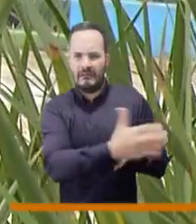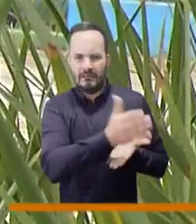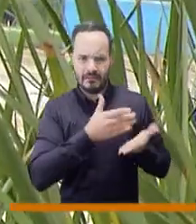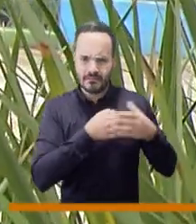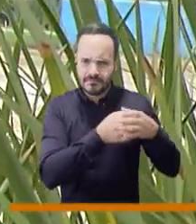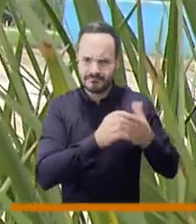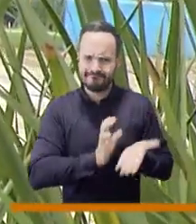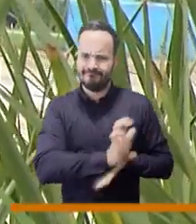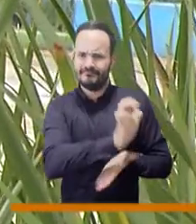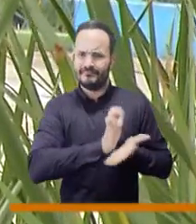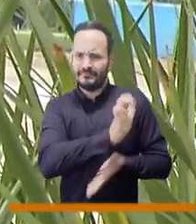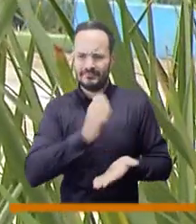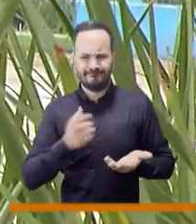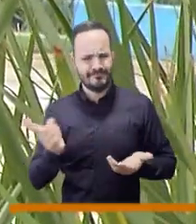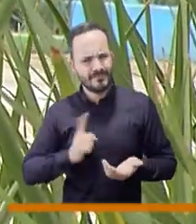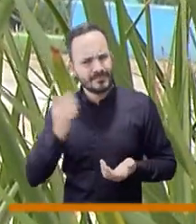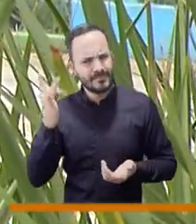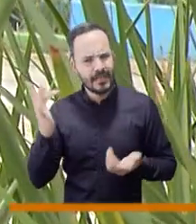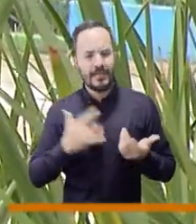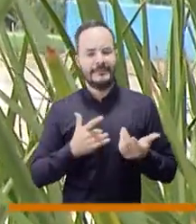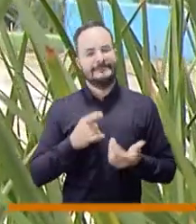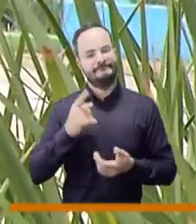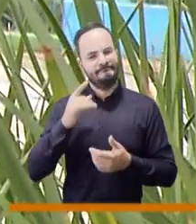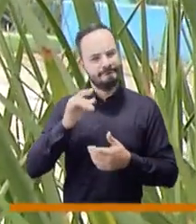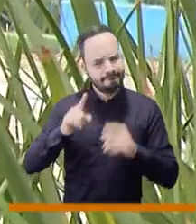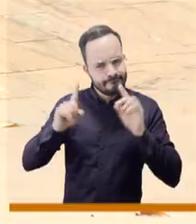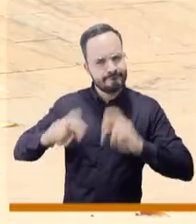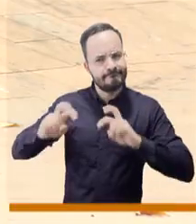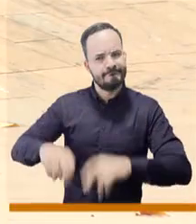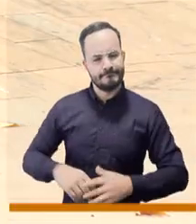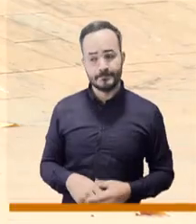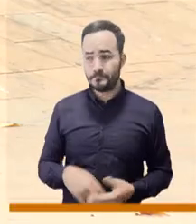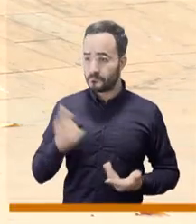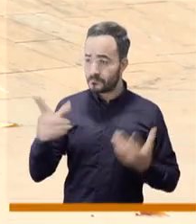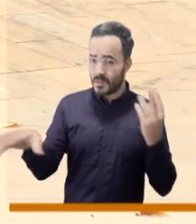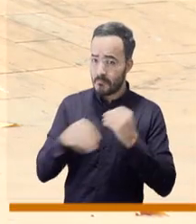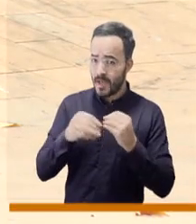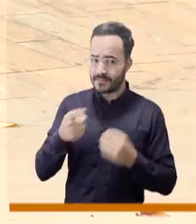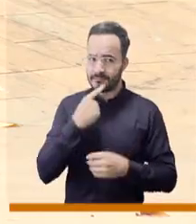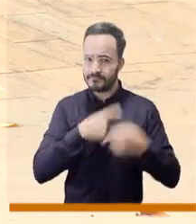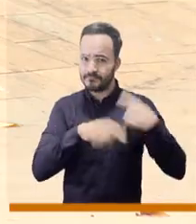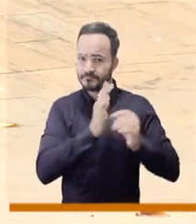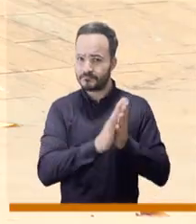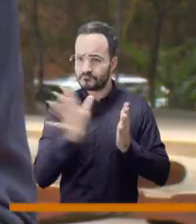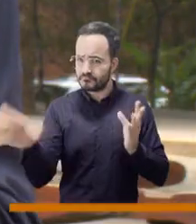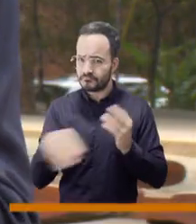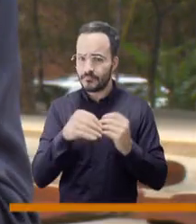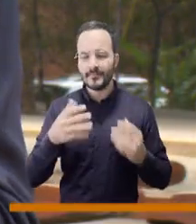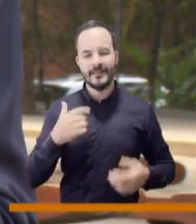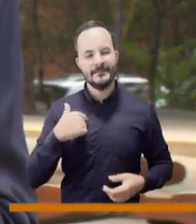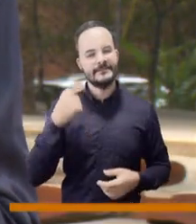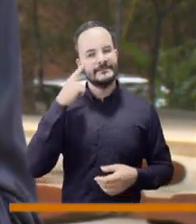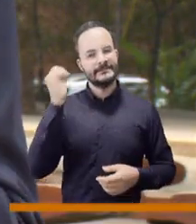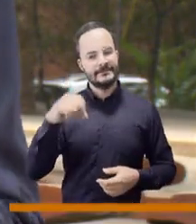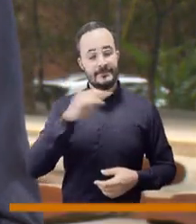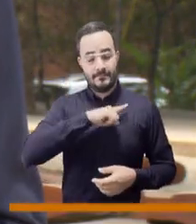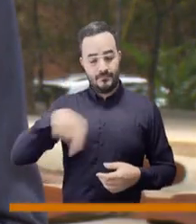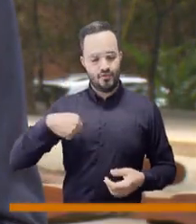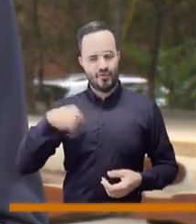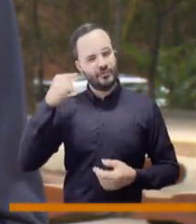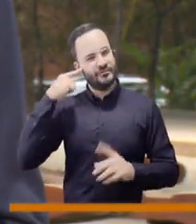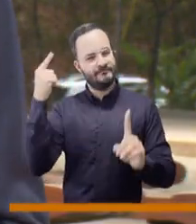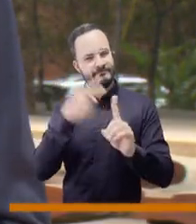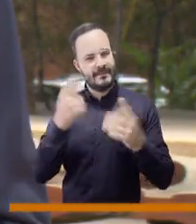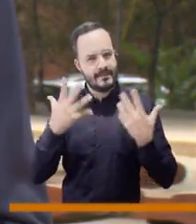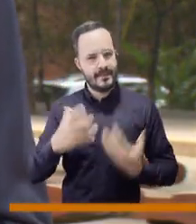racializadas. Tefa, ¿algo que agregar también en ese acompañamiento que hace a esa curul de Estamos Listas? Nosotras queremos posicionar